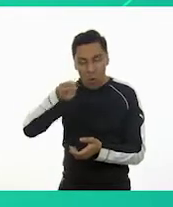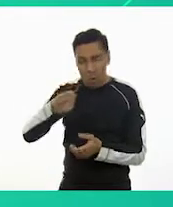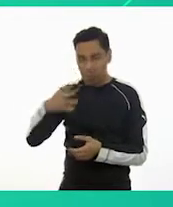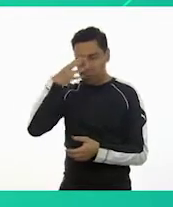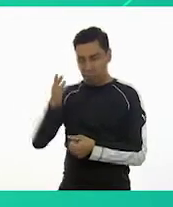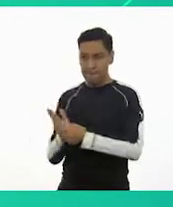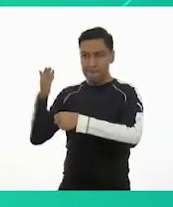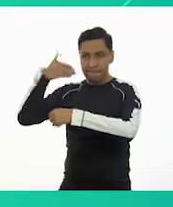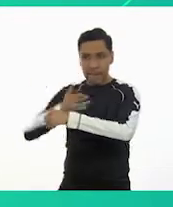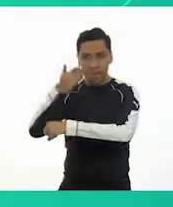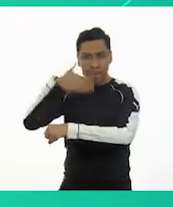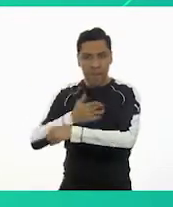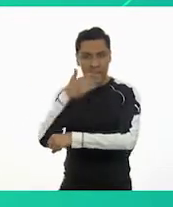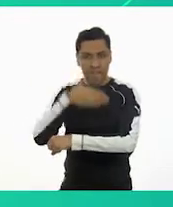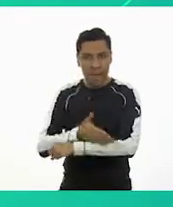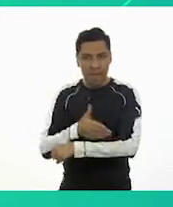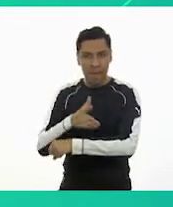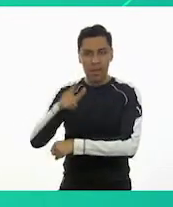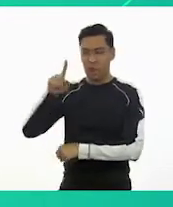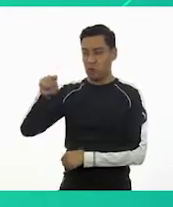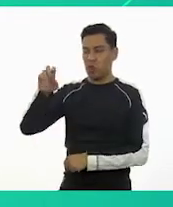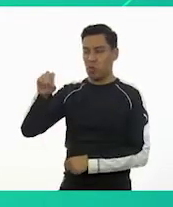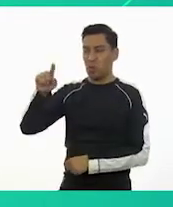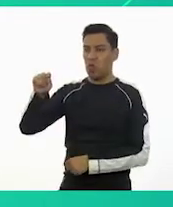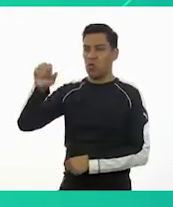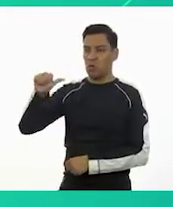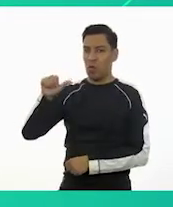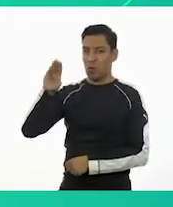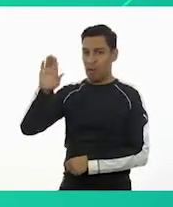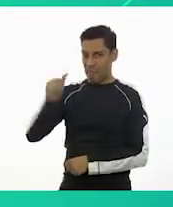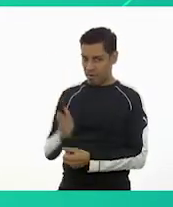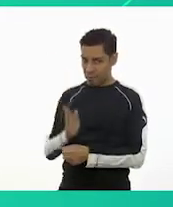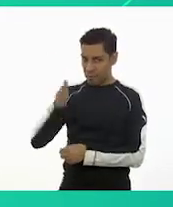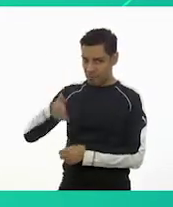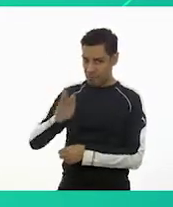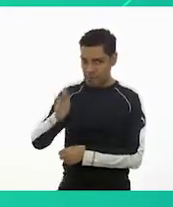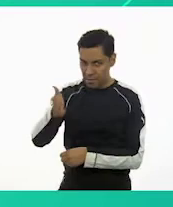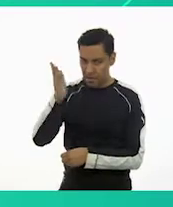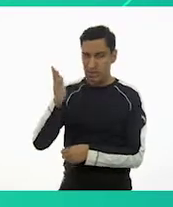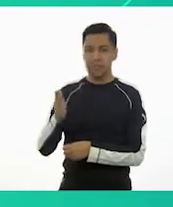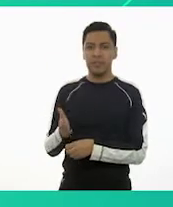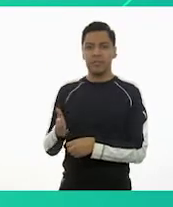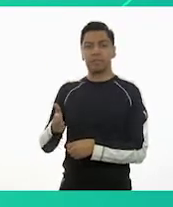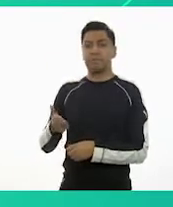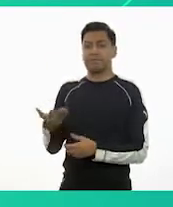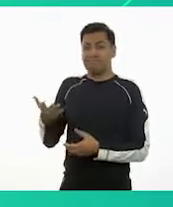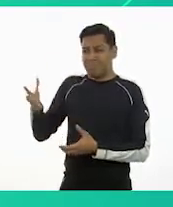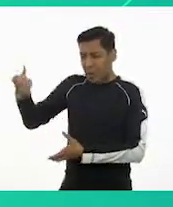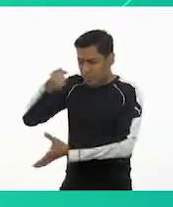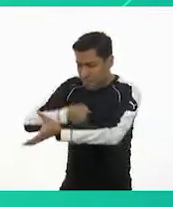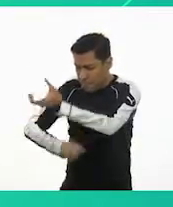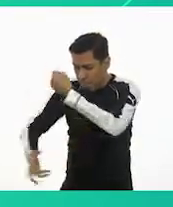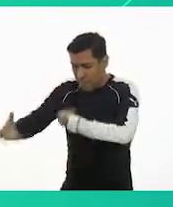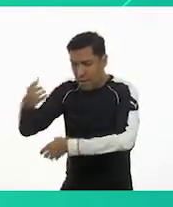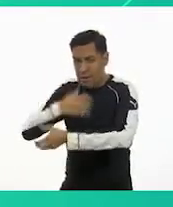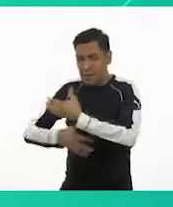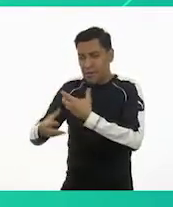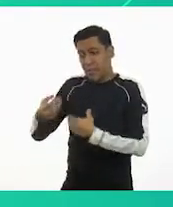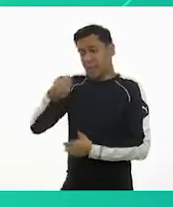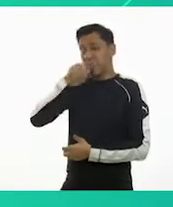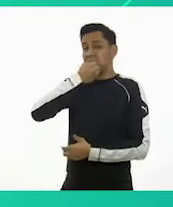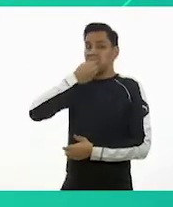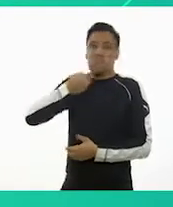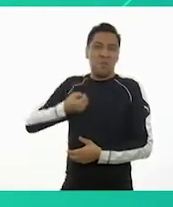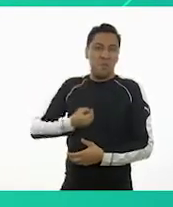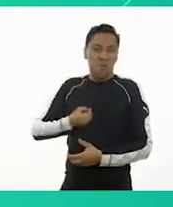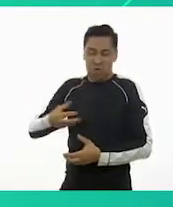pescan las totoabas de manera ilegal, con redes que están prohibidas que se llaman agalleras, se llevan a la vaquita marina porque son exactamente